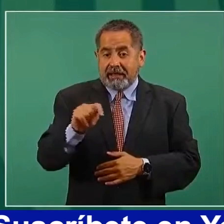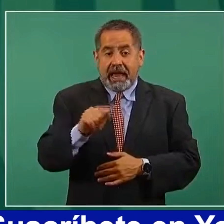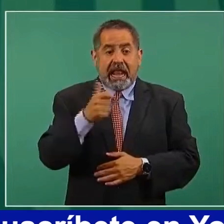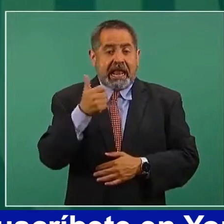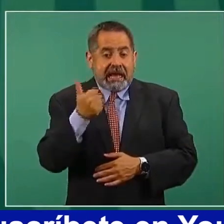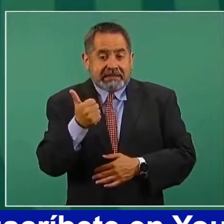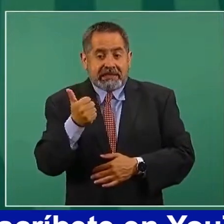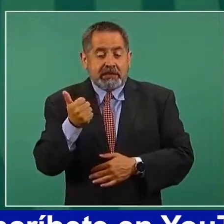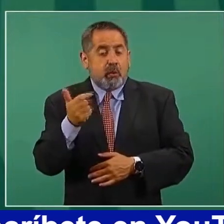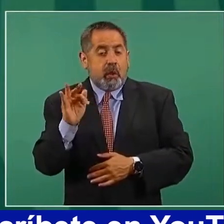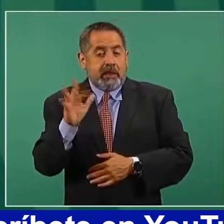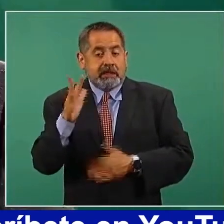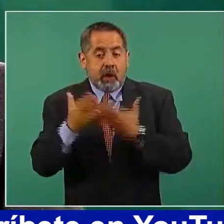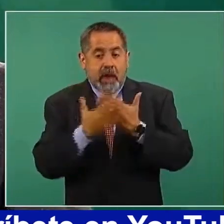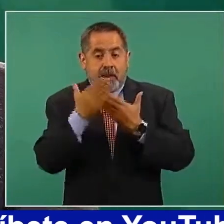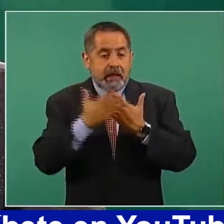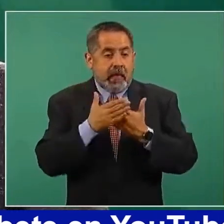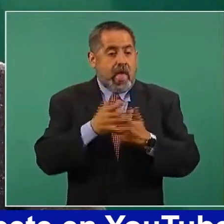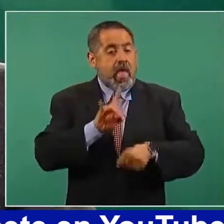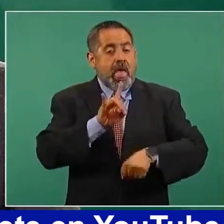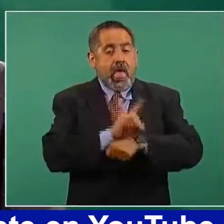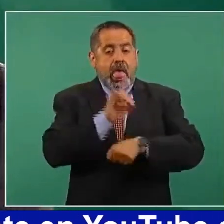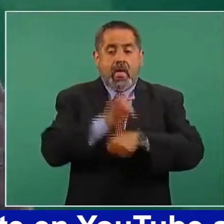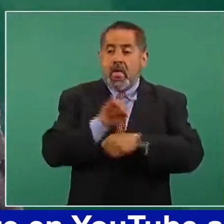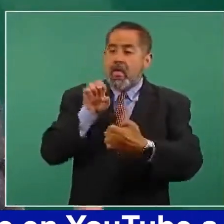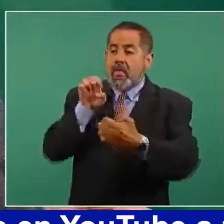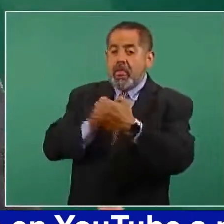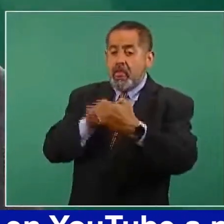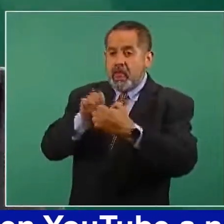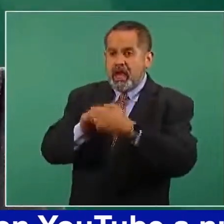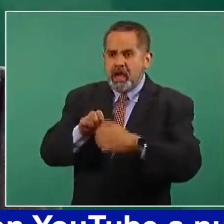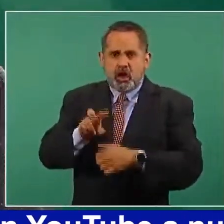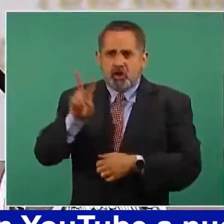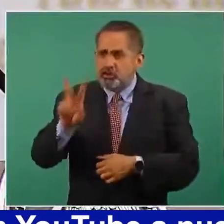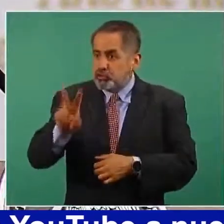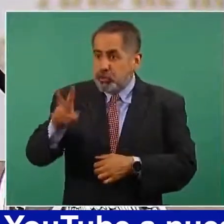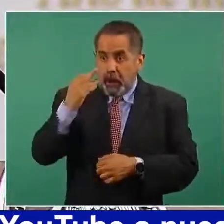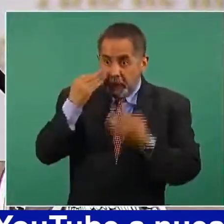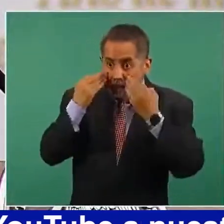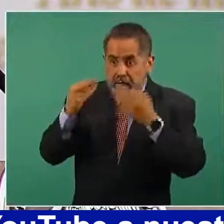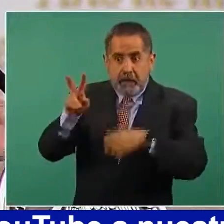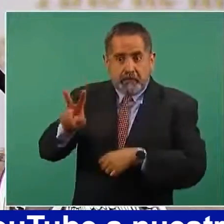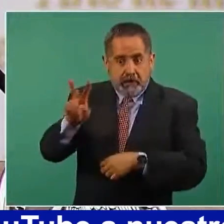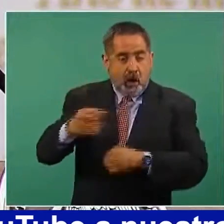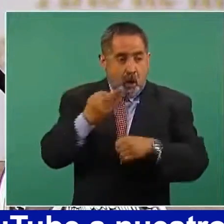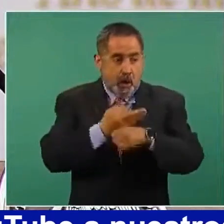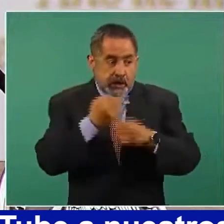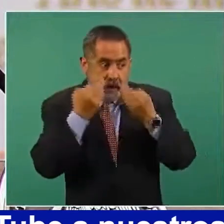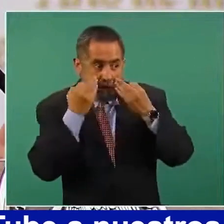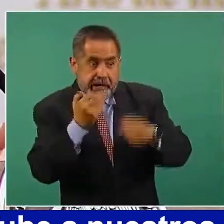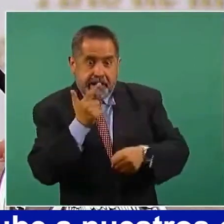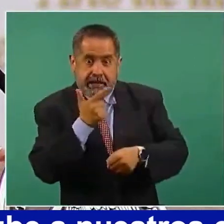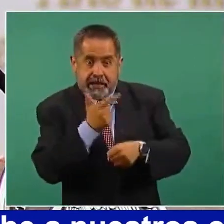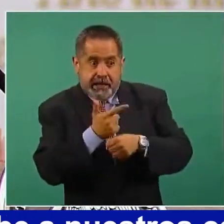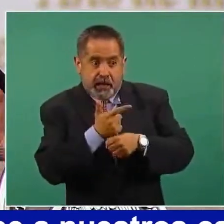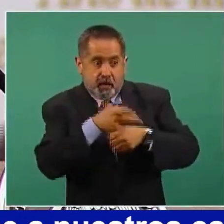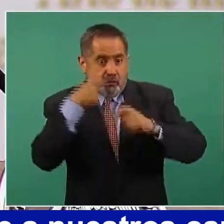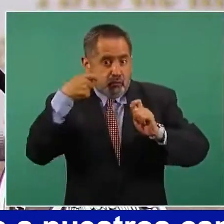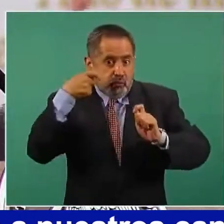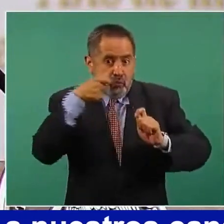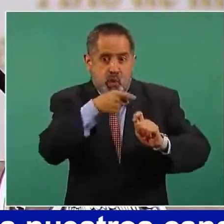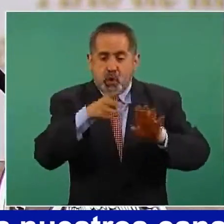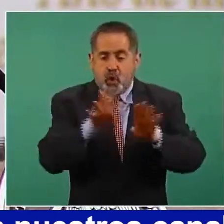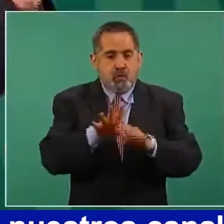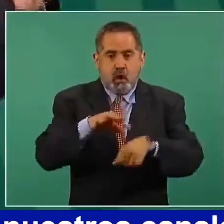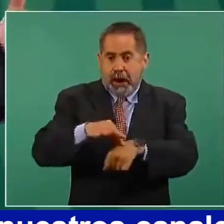de la mañana, le hizo creer a su audiencia que estaban presenciando y que estábamos viendo un